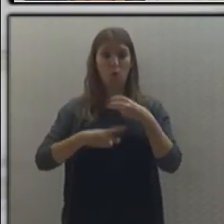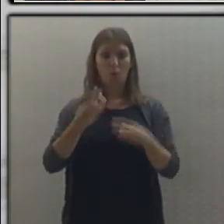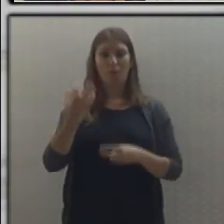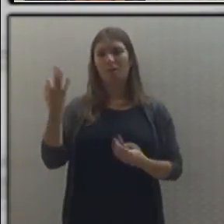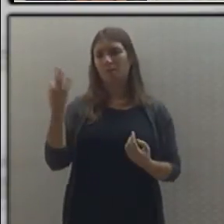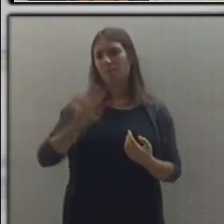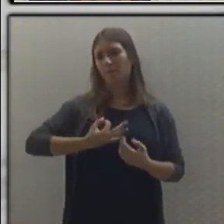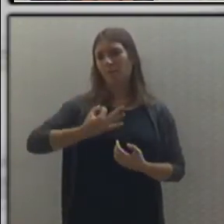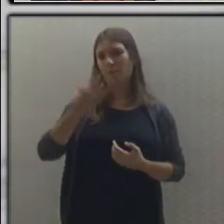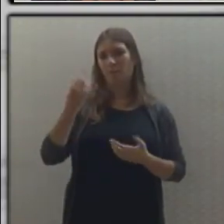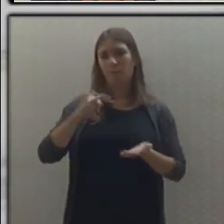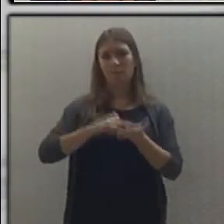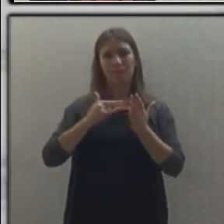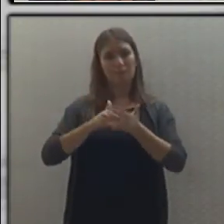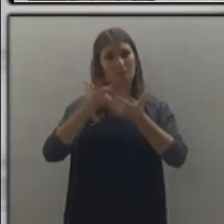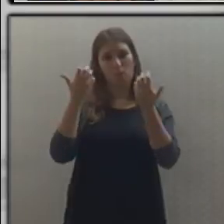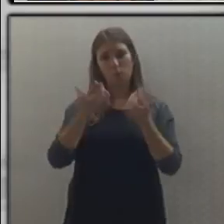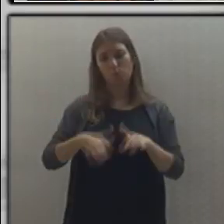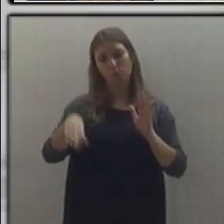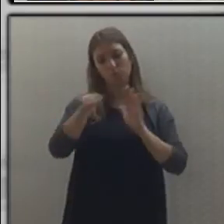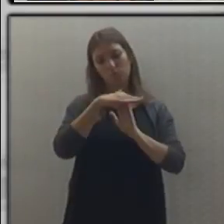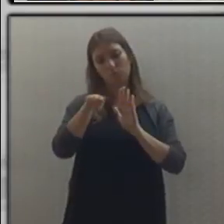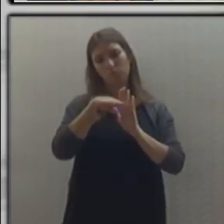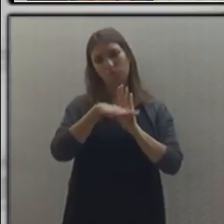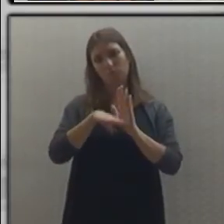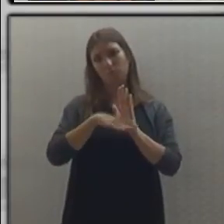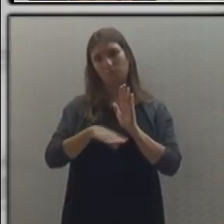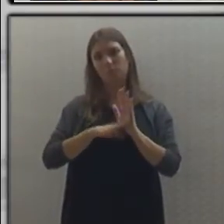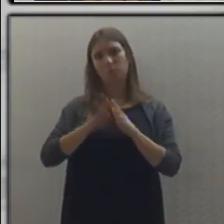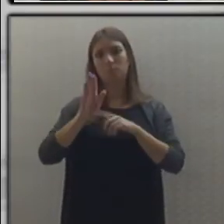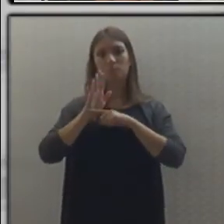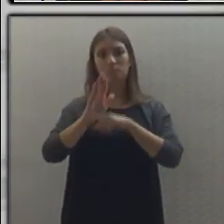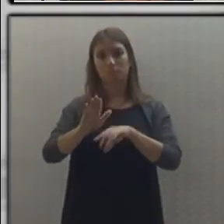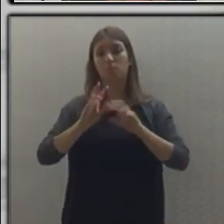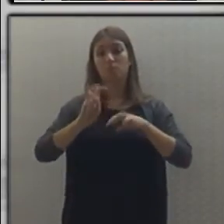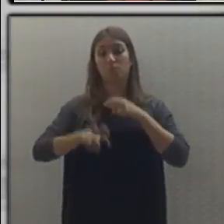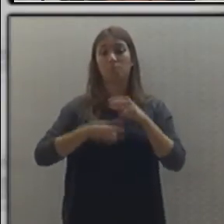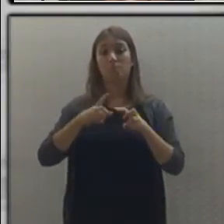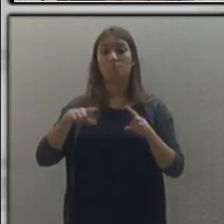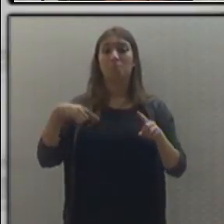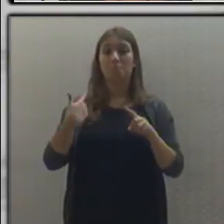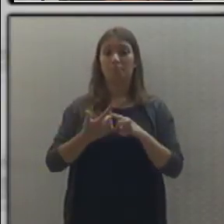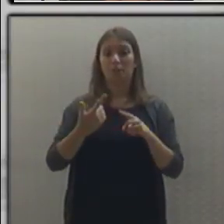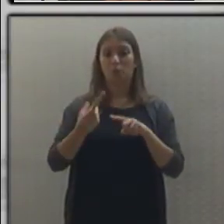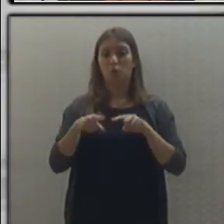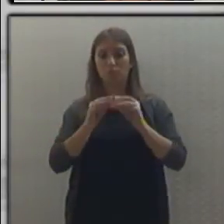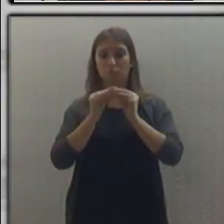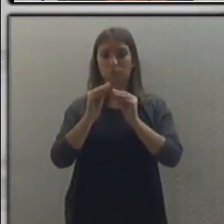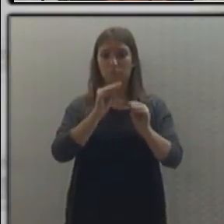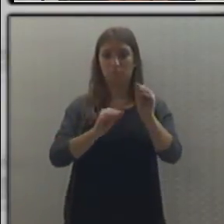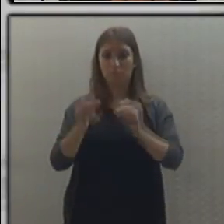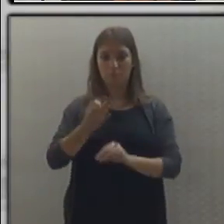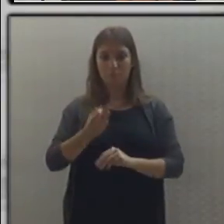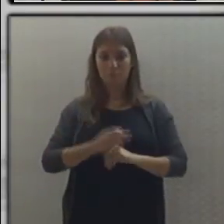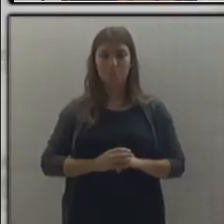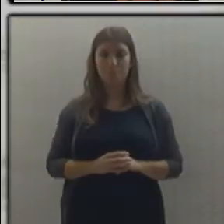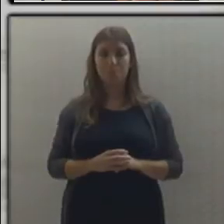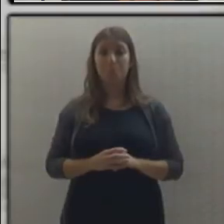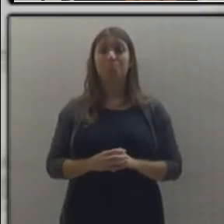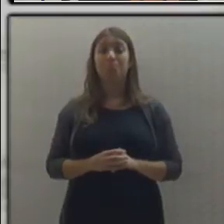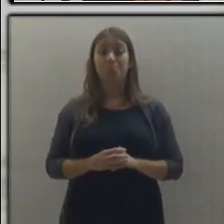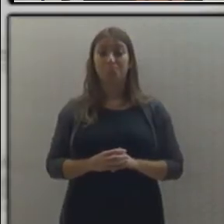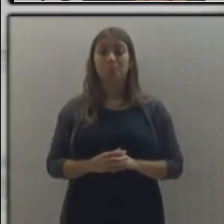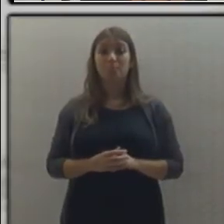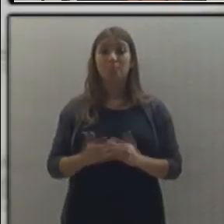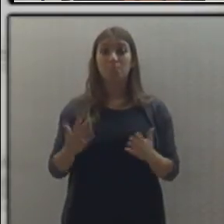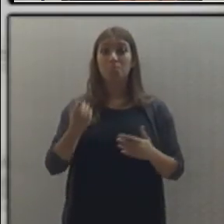se requiere una sistematización y optimización de las soluciones constructivas y de los equipos a colocar. Por eso,